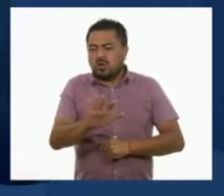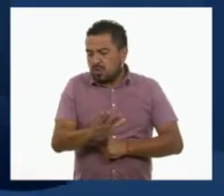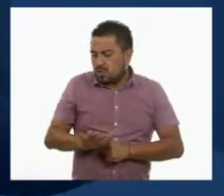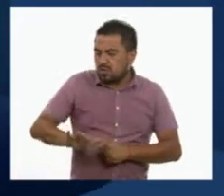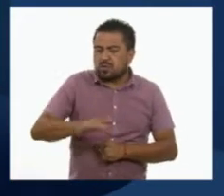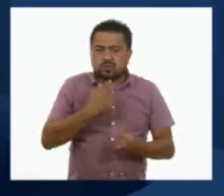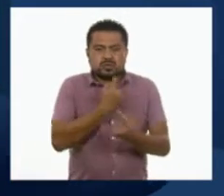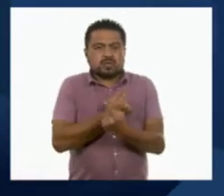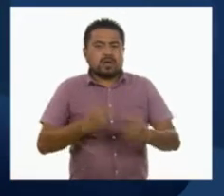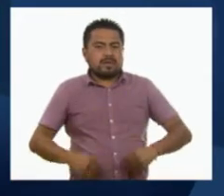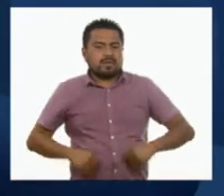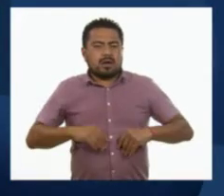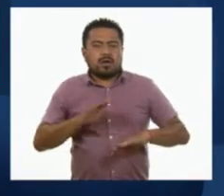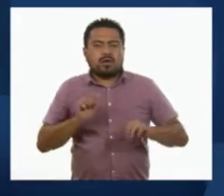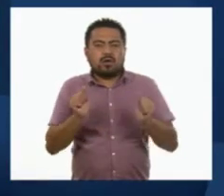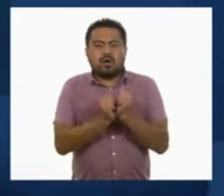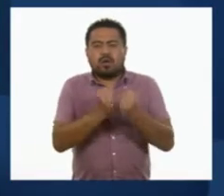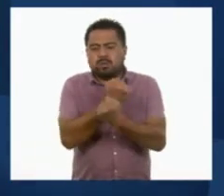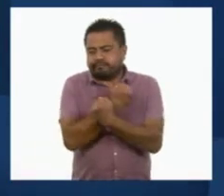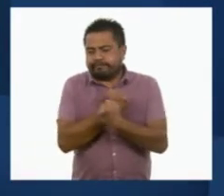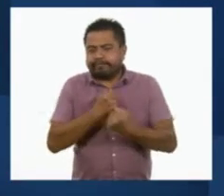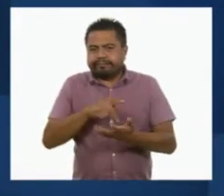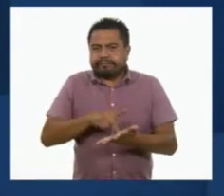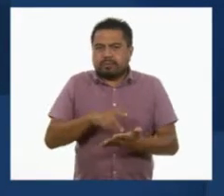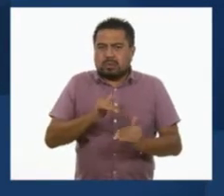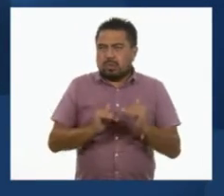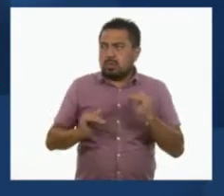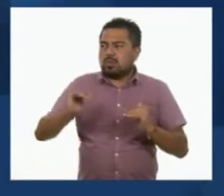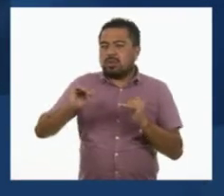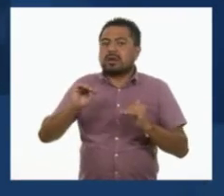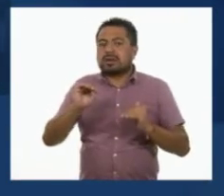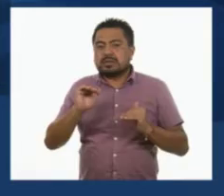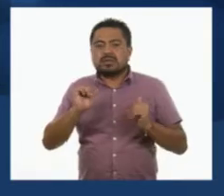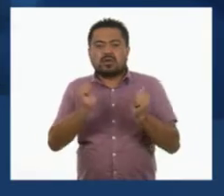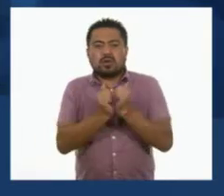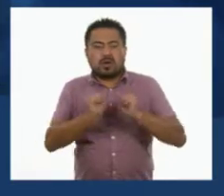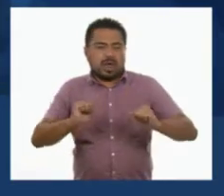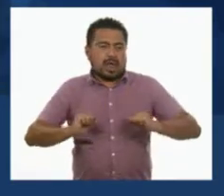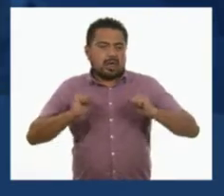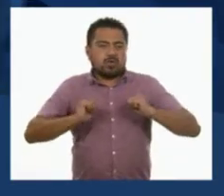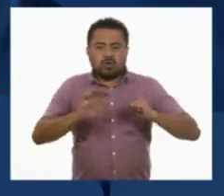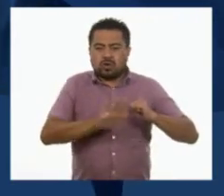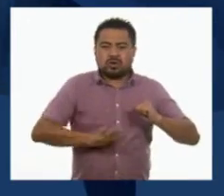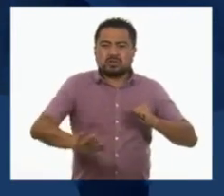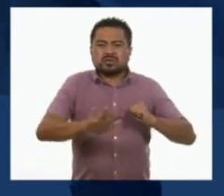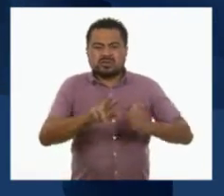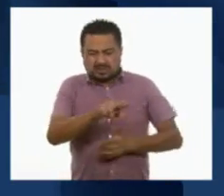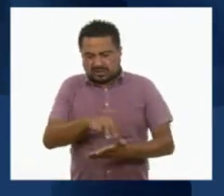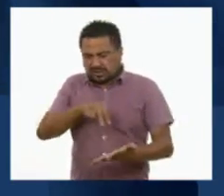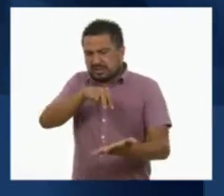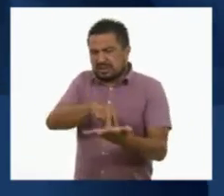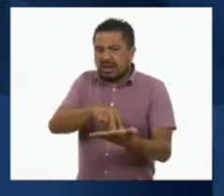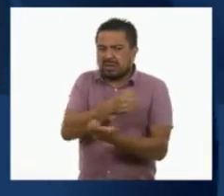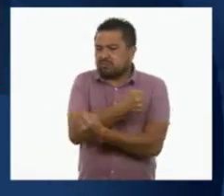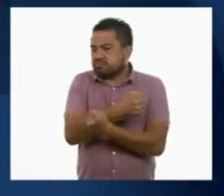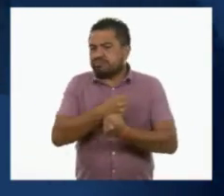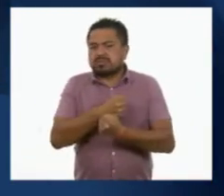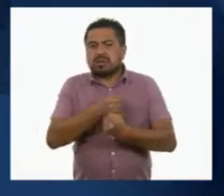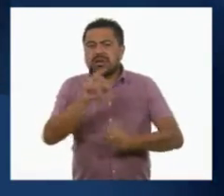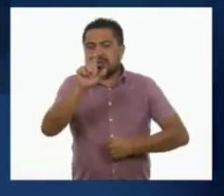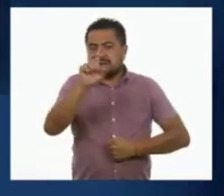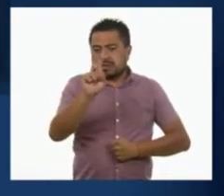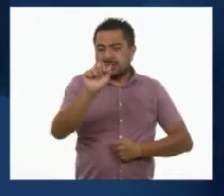los niños viven con sobrepeso u obesidad. En el caso de las y los adolescentes, la presencia de obesidad o sobrepeso es